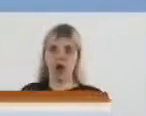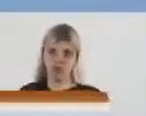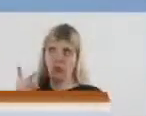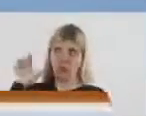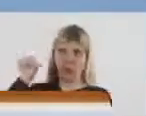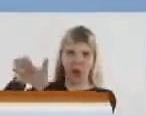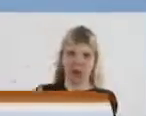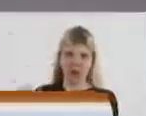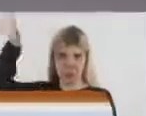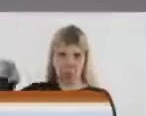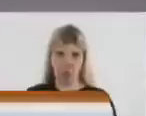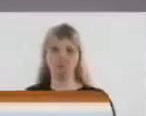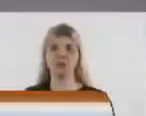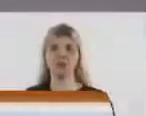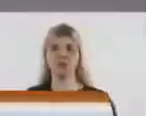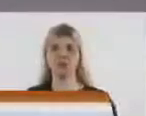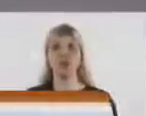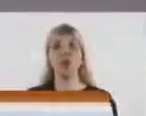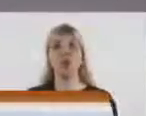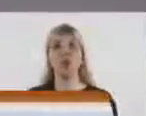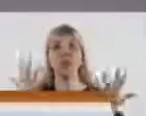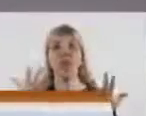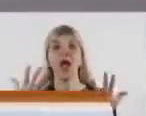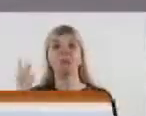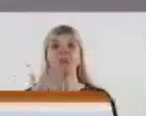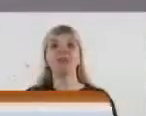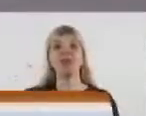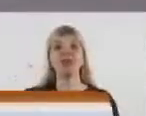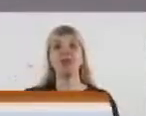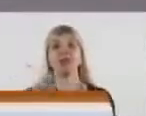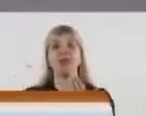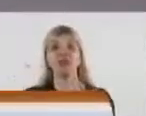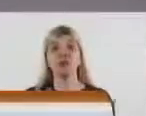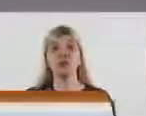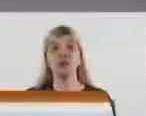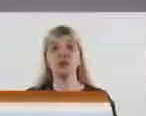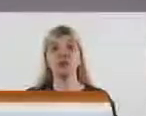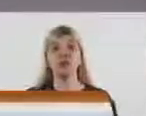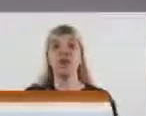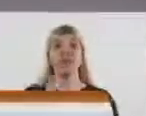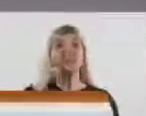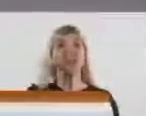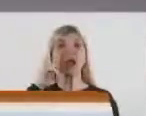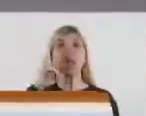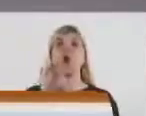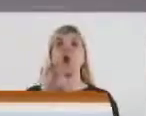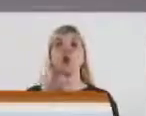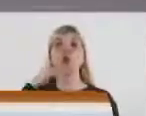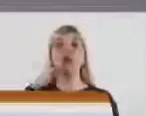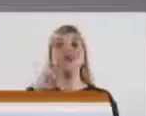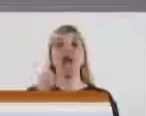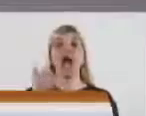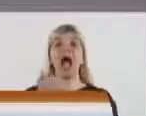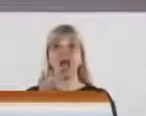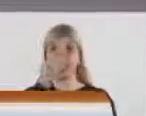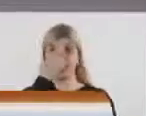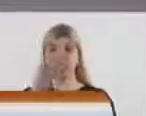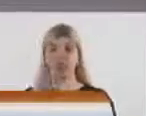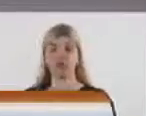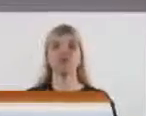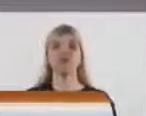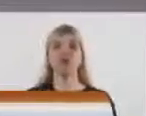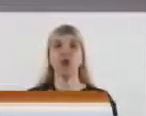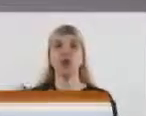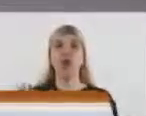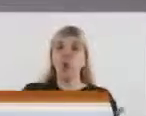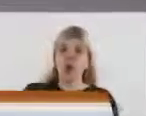buen día presidente ministro guillermo murphy de a 24 presidente una vez cumplida la